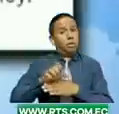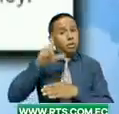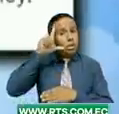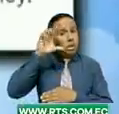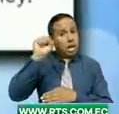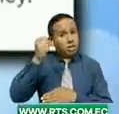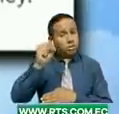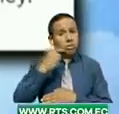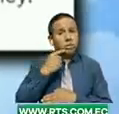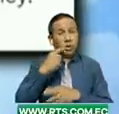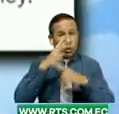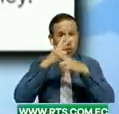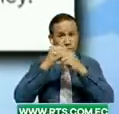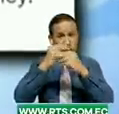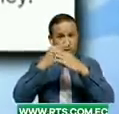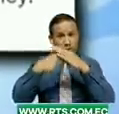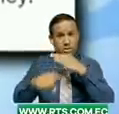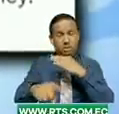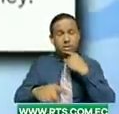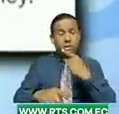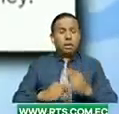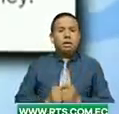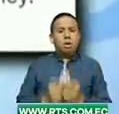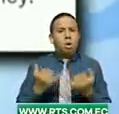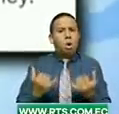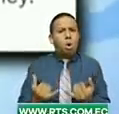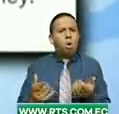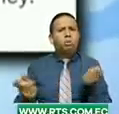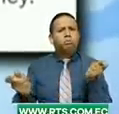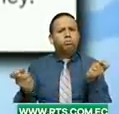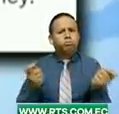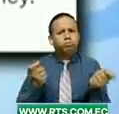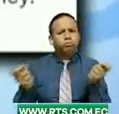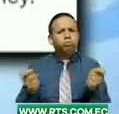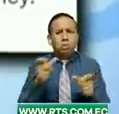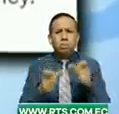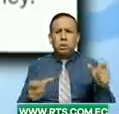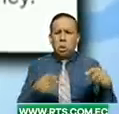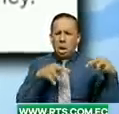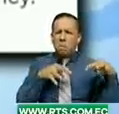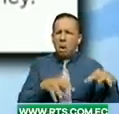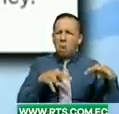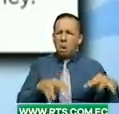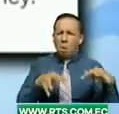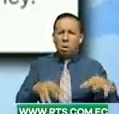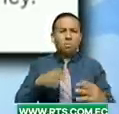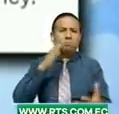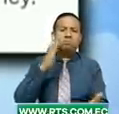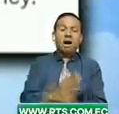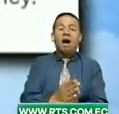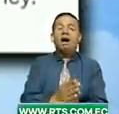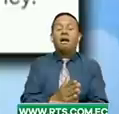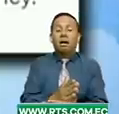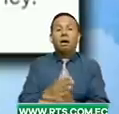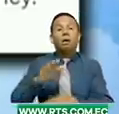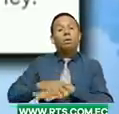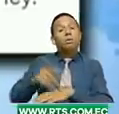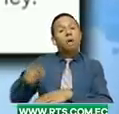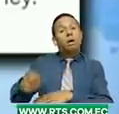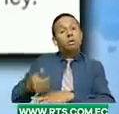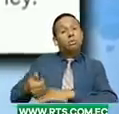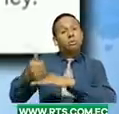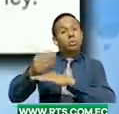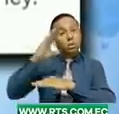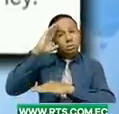de Twitter, recalcó: hoy se logró controlar las manifestaciones gracias a un trabajo colaborativo de las fuerzas públicas, quienes velaron por los